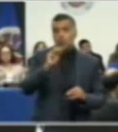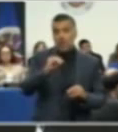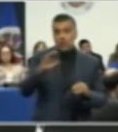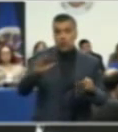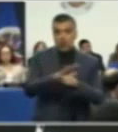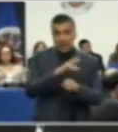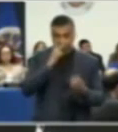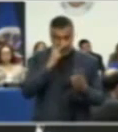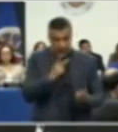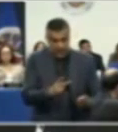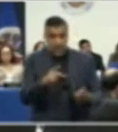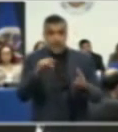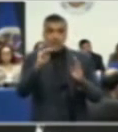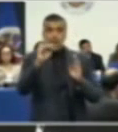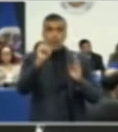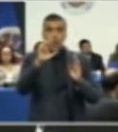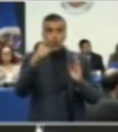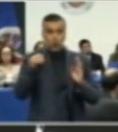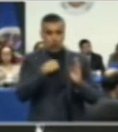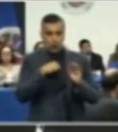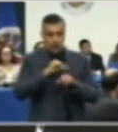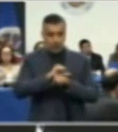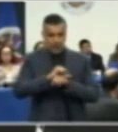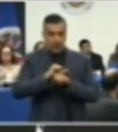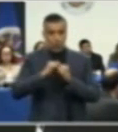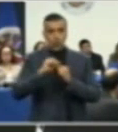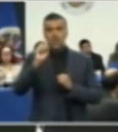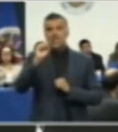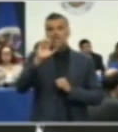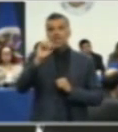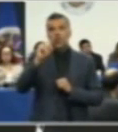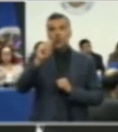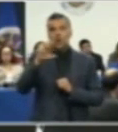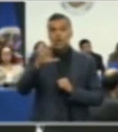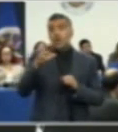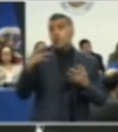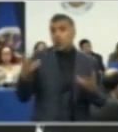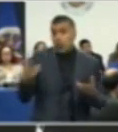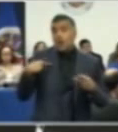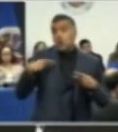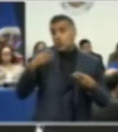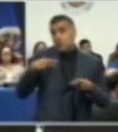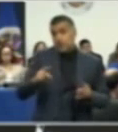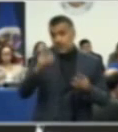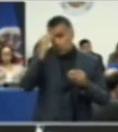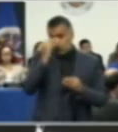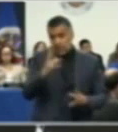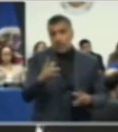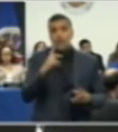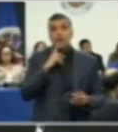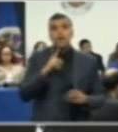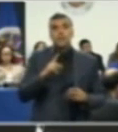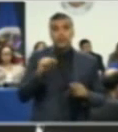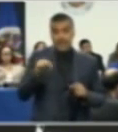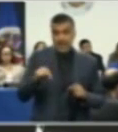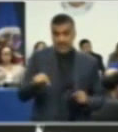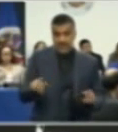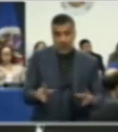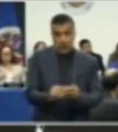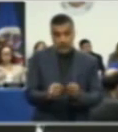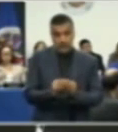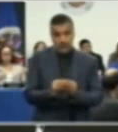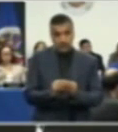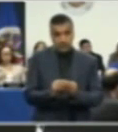ver dentro de ese marco lo que podríamos trabajar con los sectores. Desde ya también me permito anunciar que justamente a propósito de esta